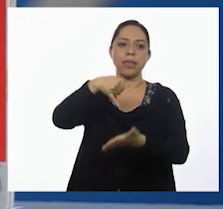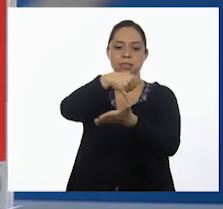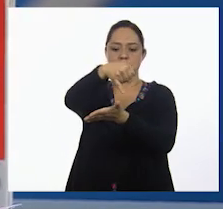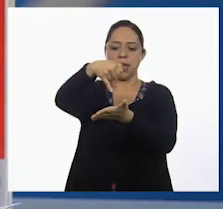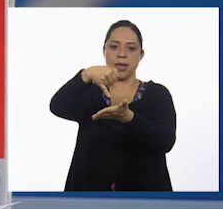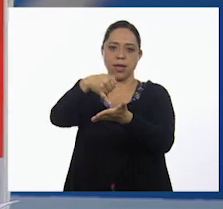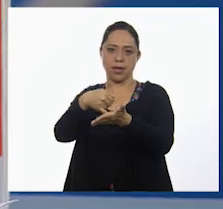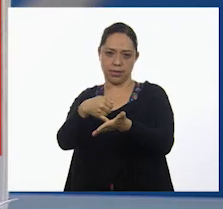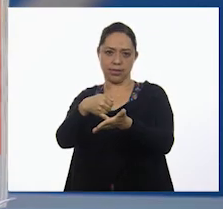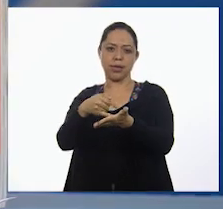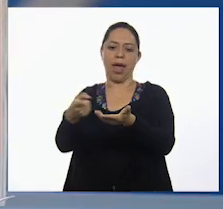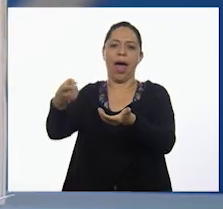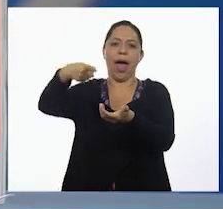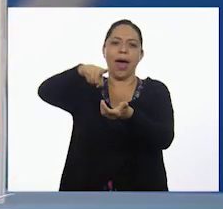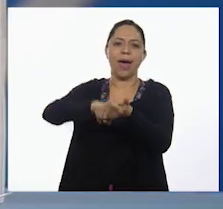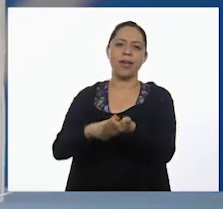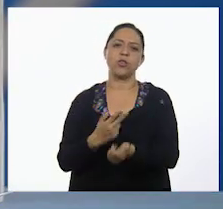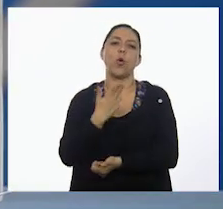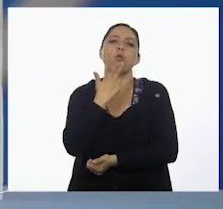crees, María, que sí o que no?